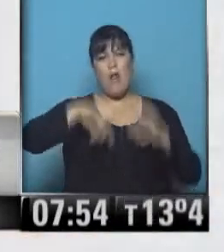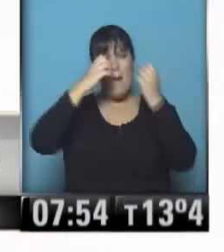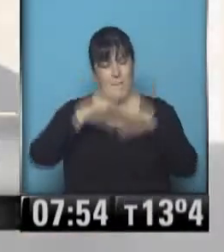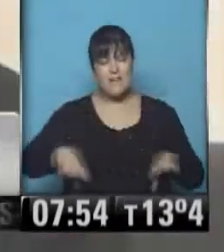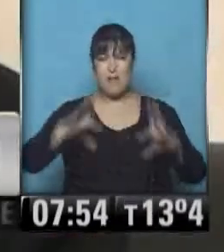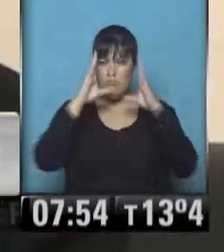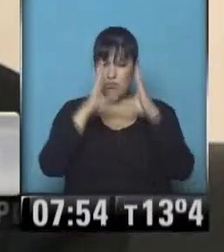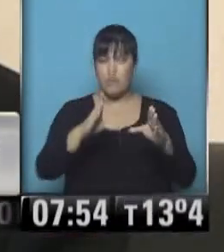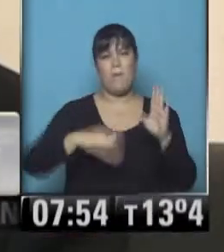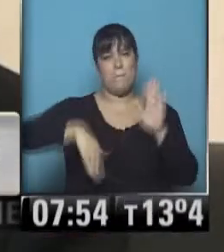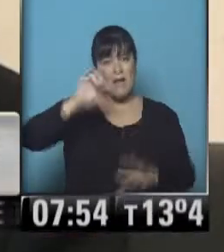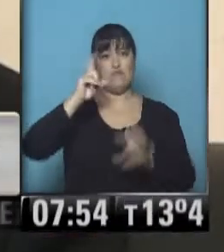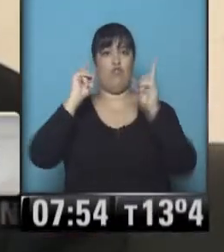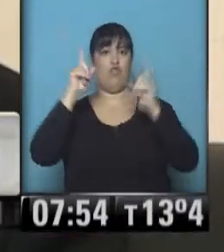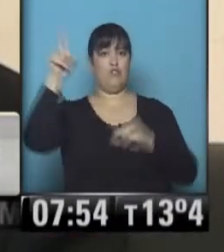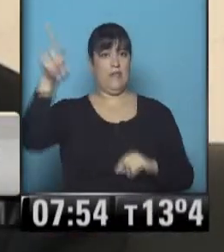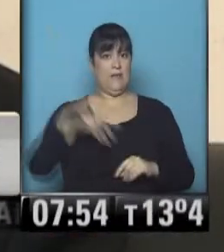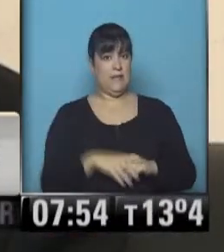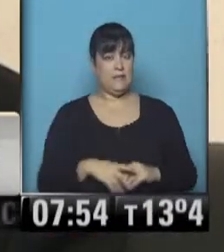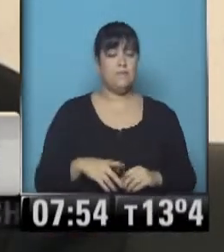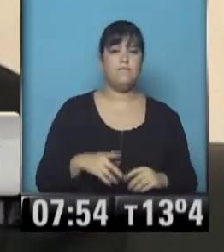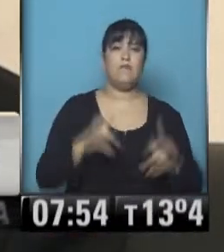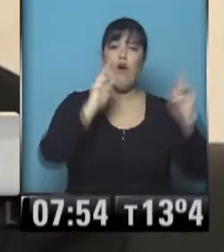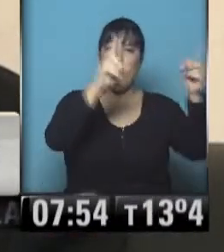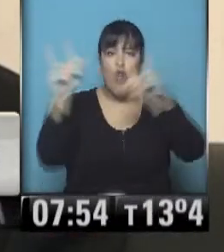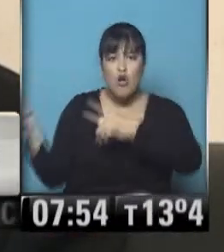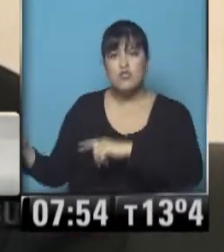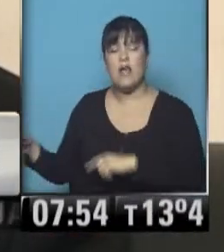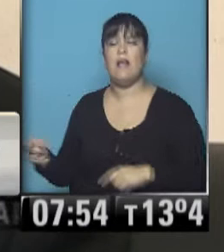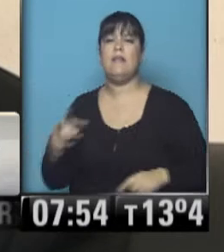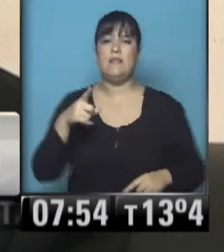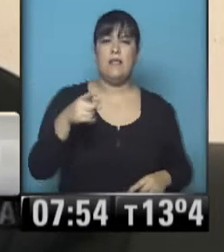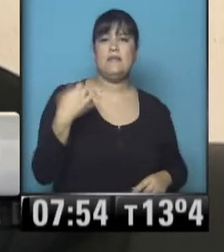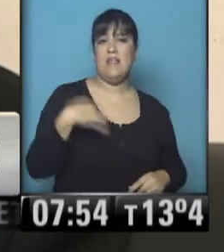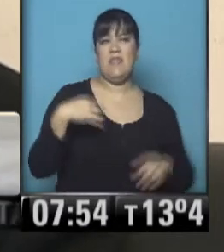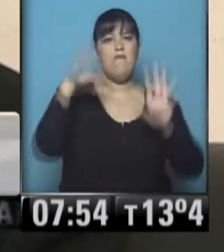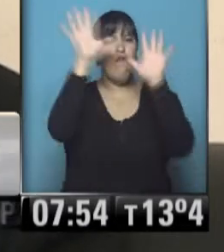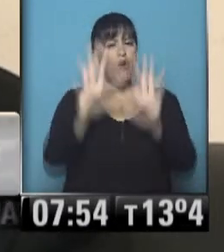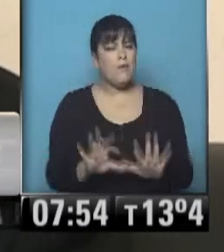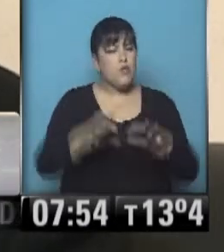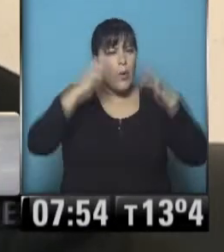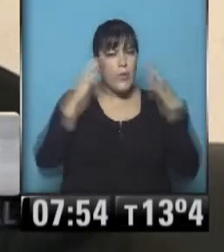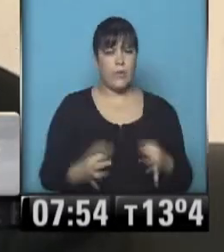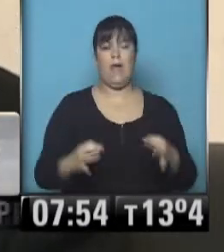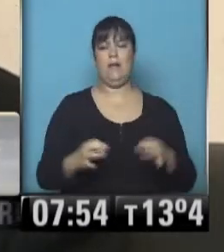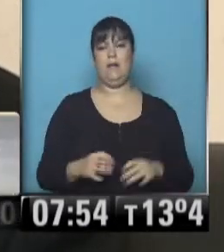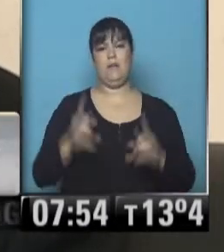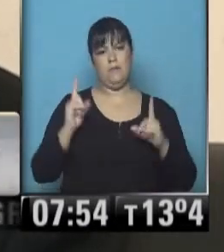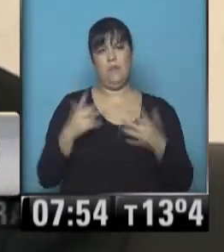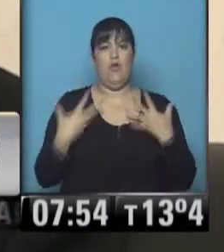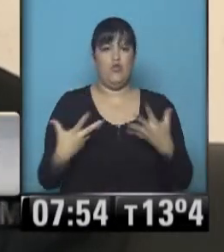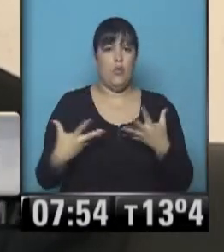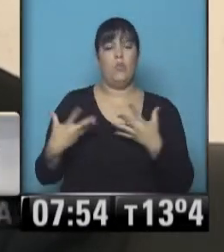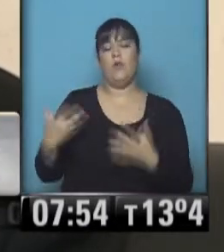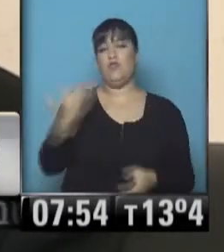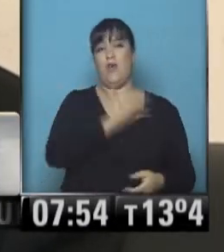hacerlo, es con los docentes, para que los docentes nos preparemos, ayudados por supuesto del